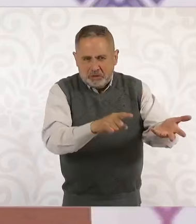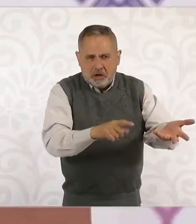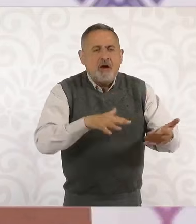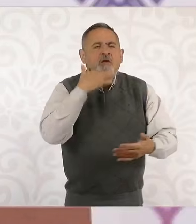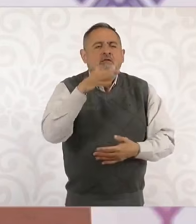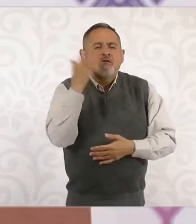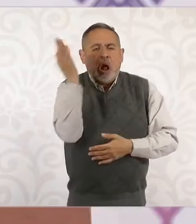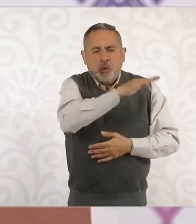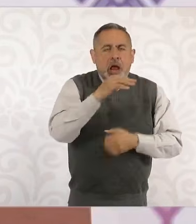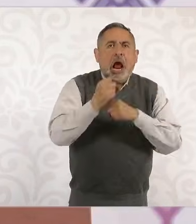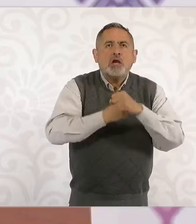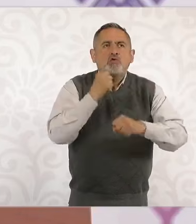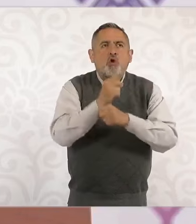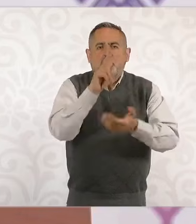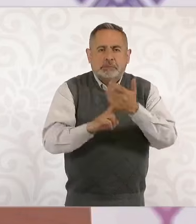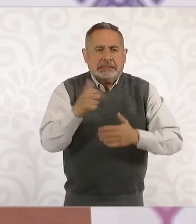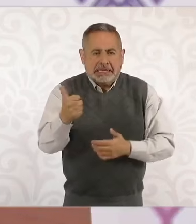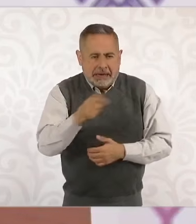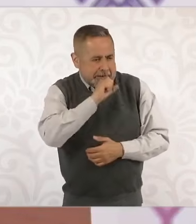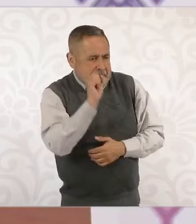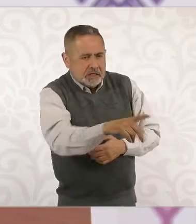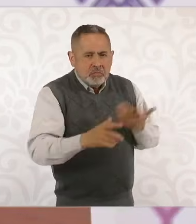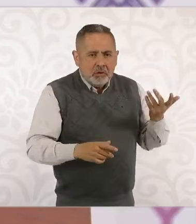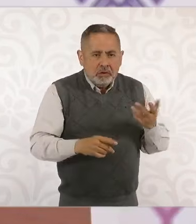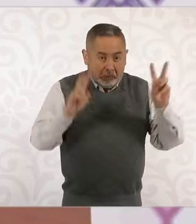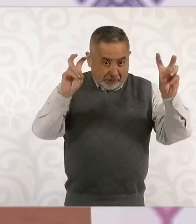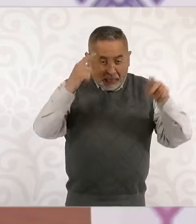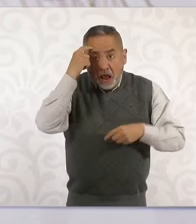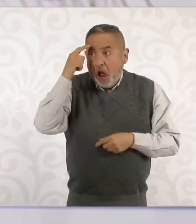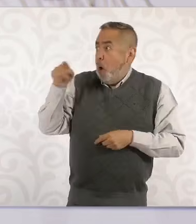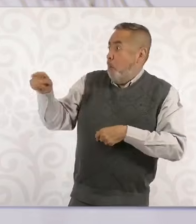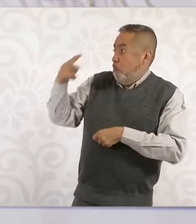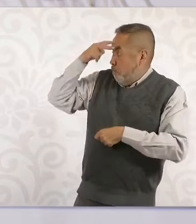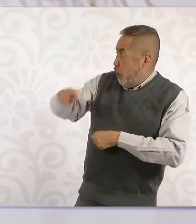fraude electoral del 2006, el peligro para México.